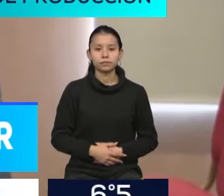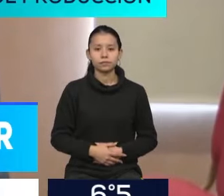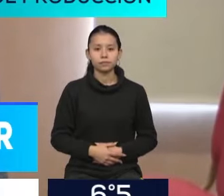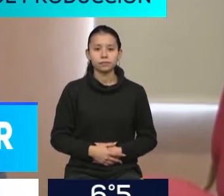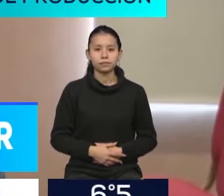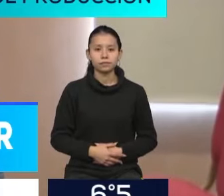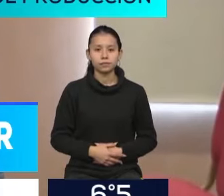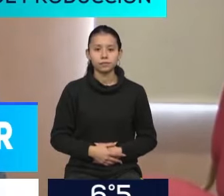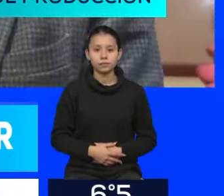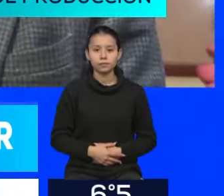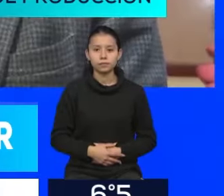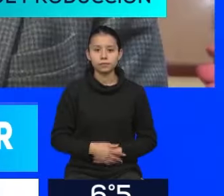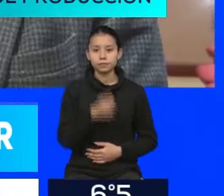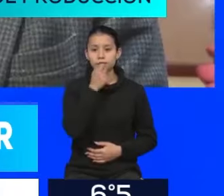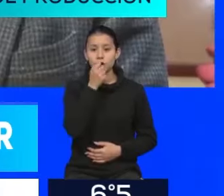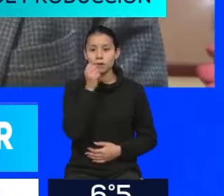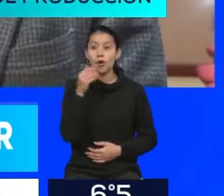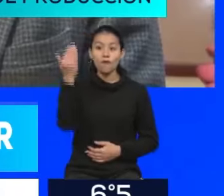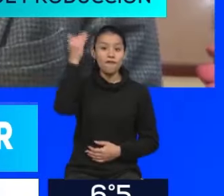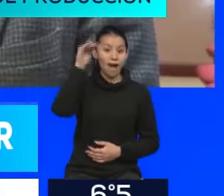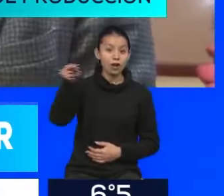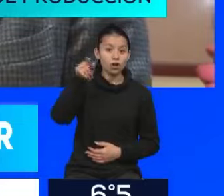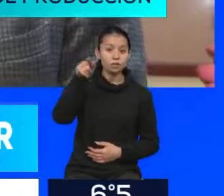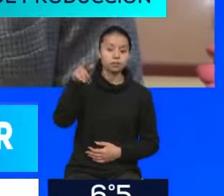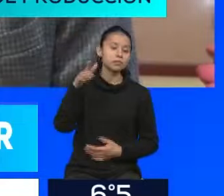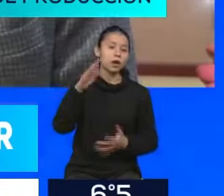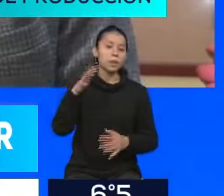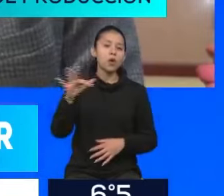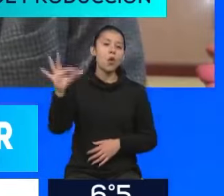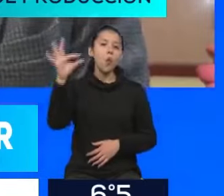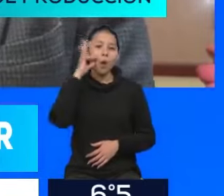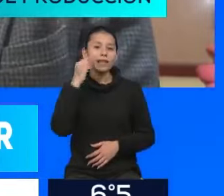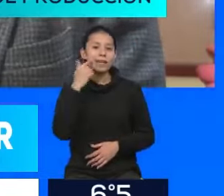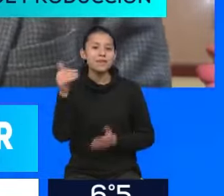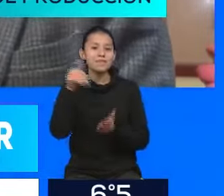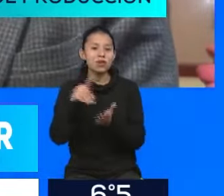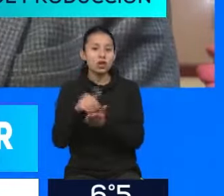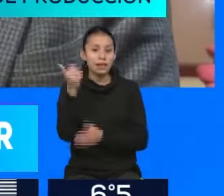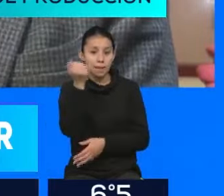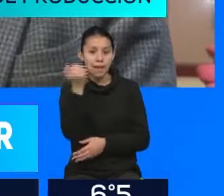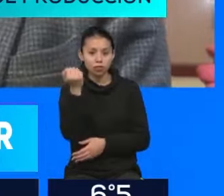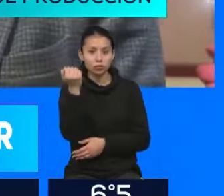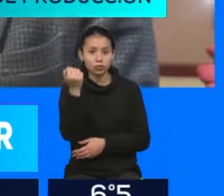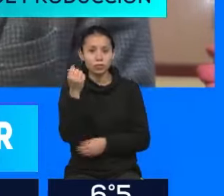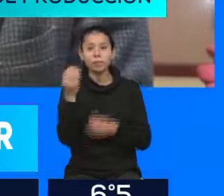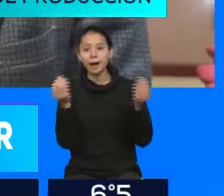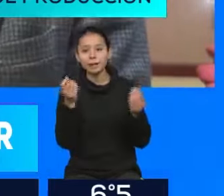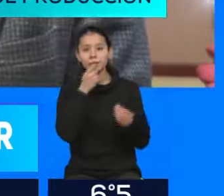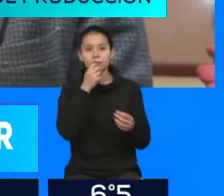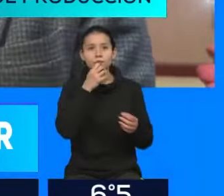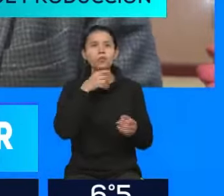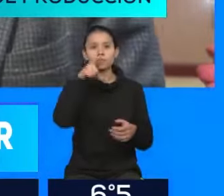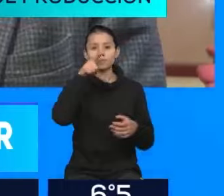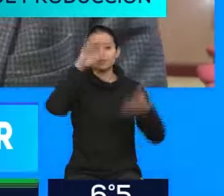conseguido de los bancos unos 40.000 millones de pesos, que es para... obviamente malla antigranizo, que